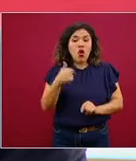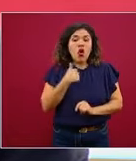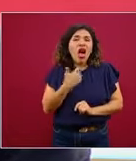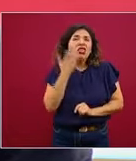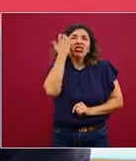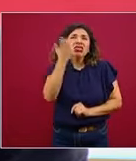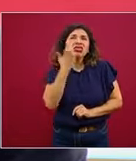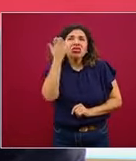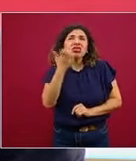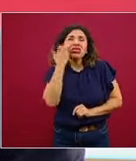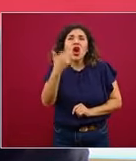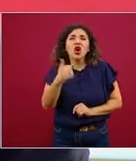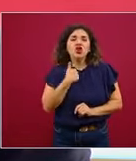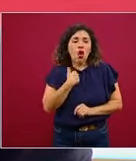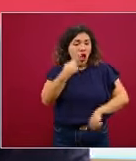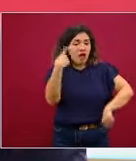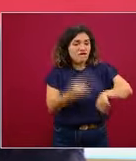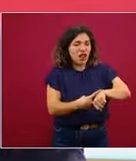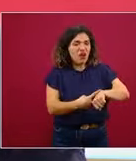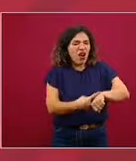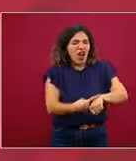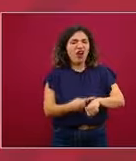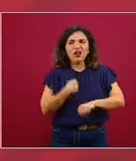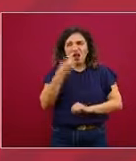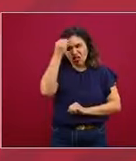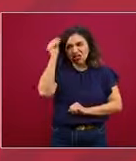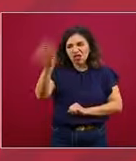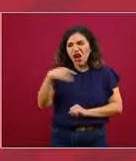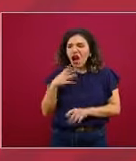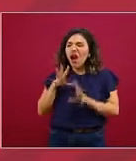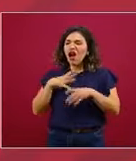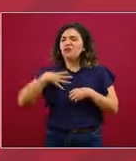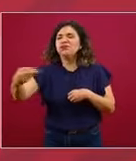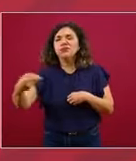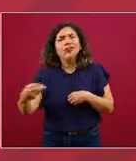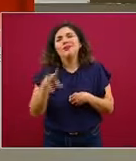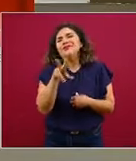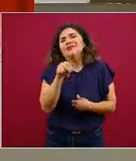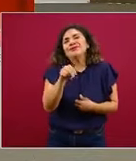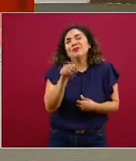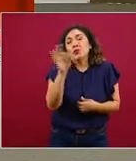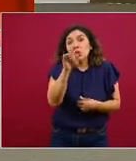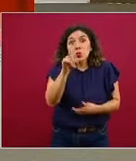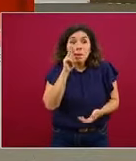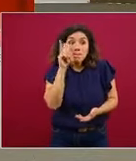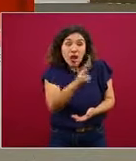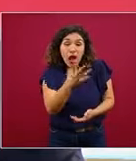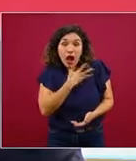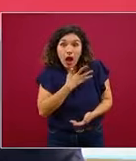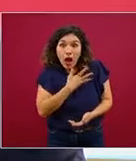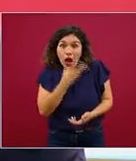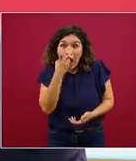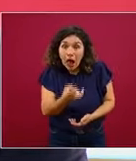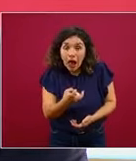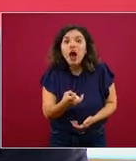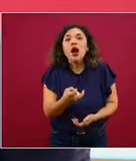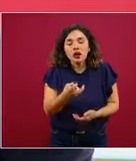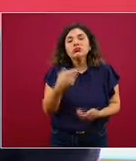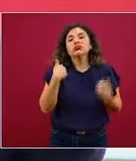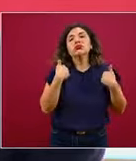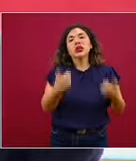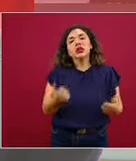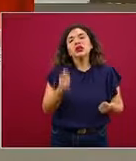de hacerle daño a alguien, un compañero de trabajo, un familiar. Así que cuando identifiquemos esta situación, más bien es el hecho